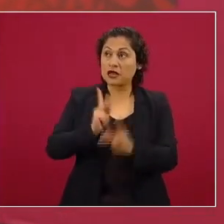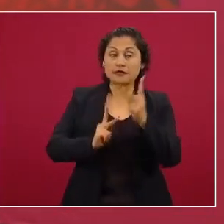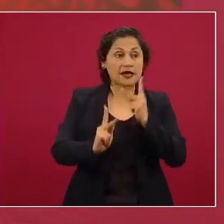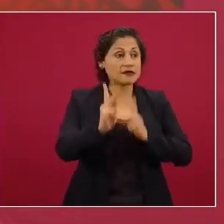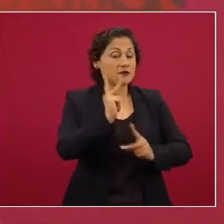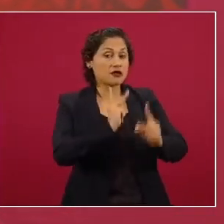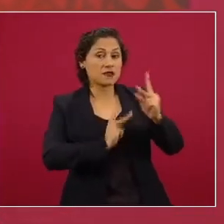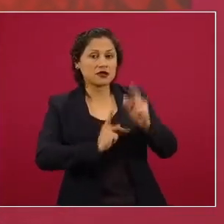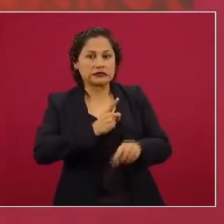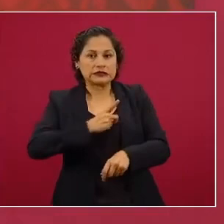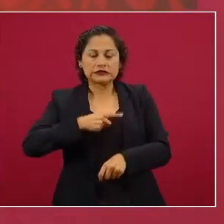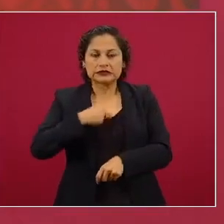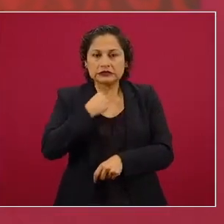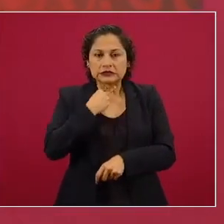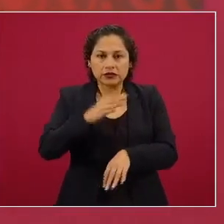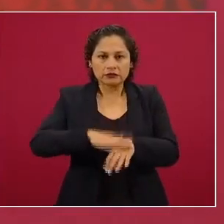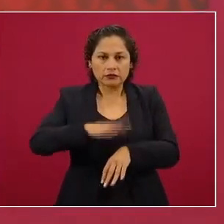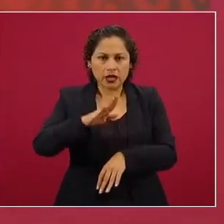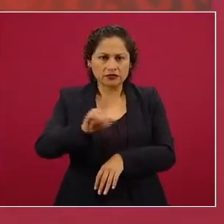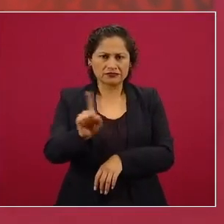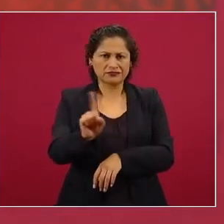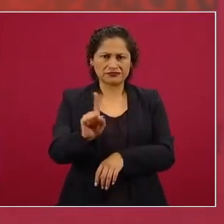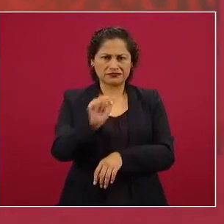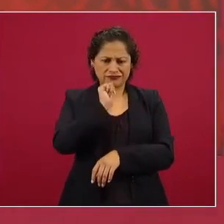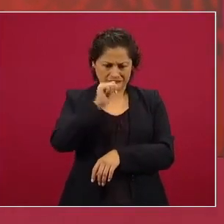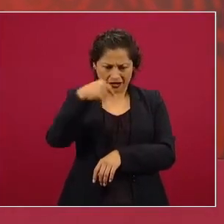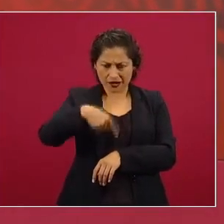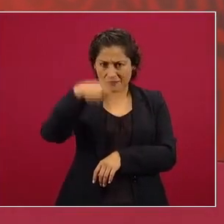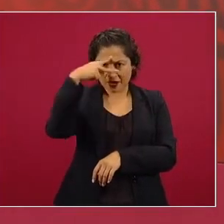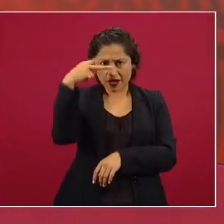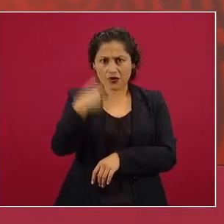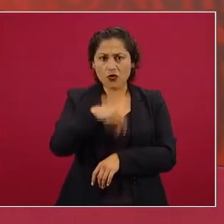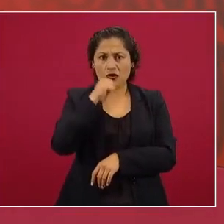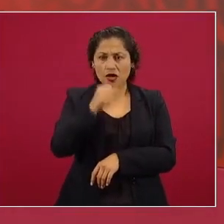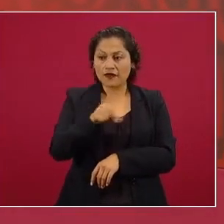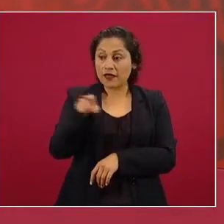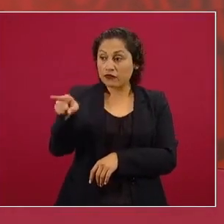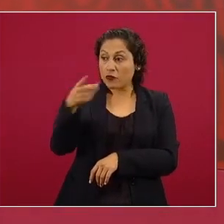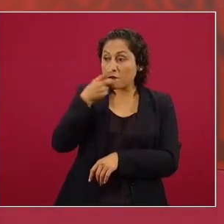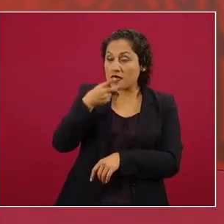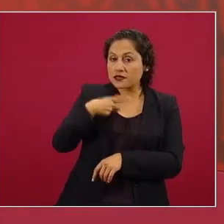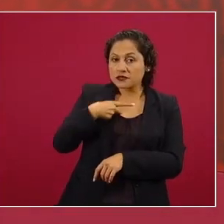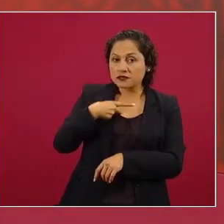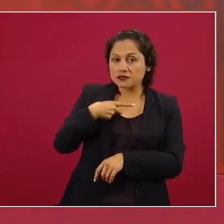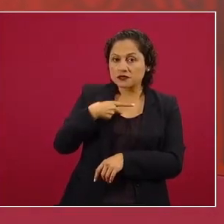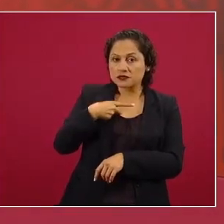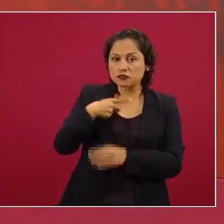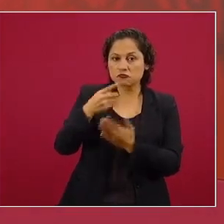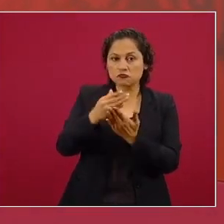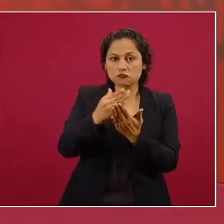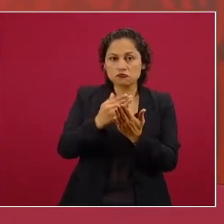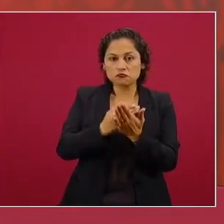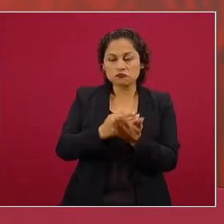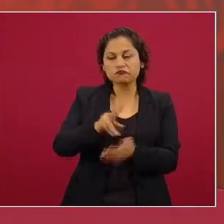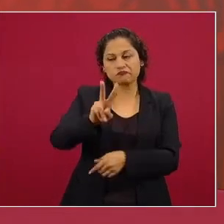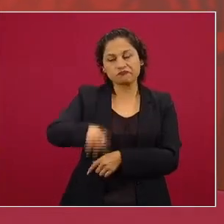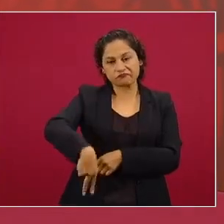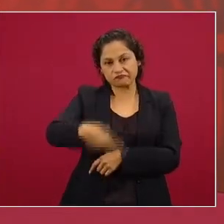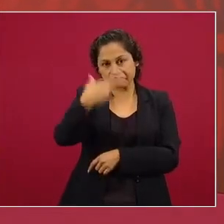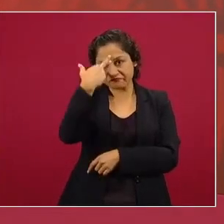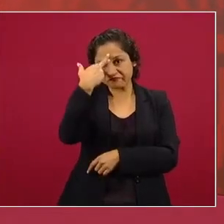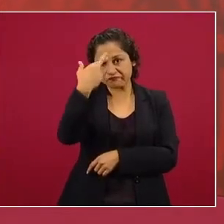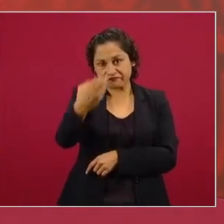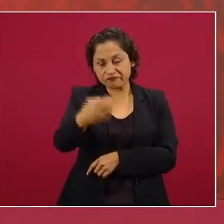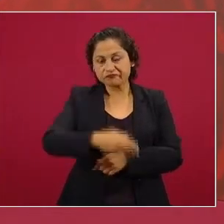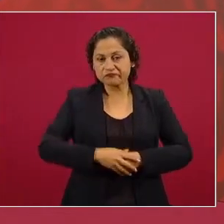Y los datos que tú das son ciertos. Nada más que no